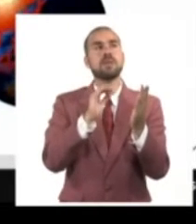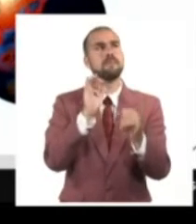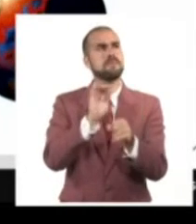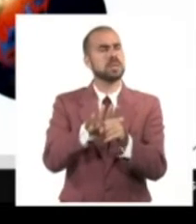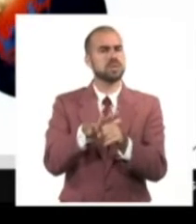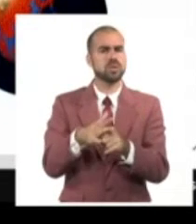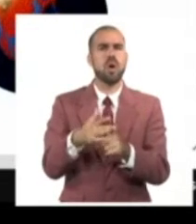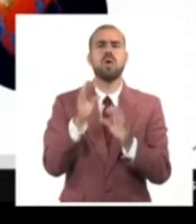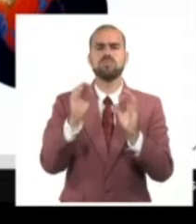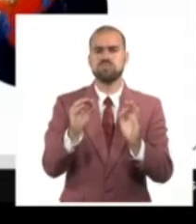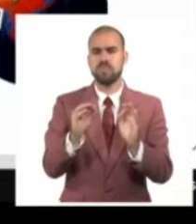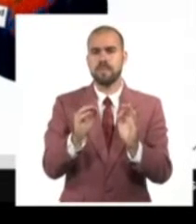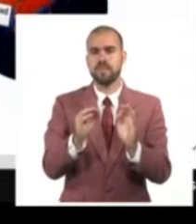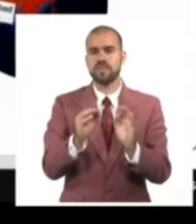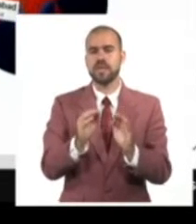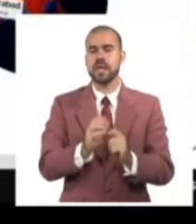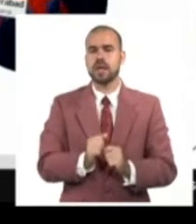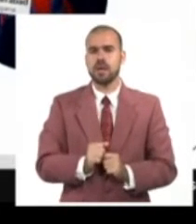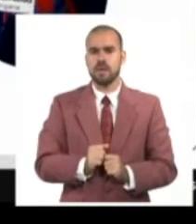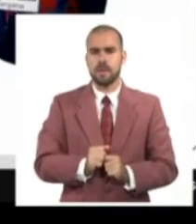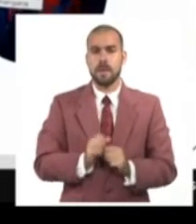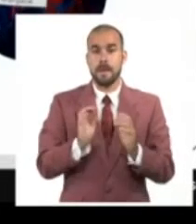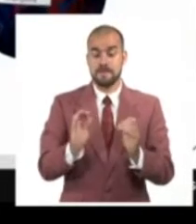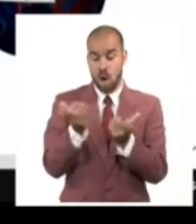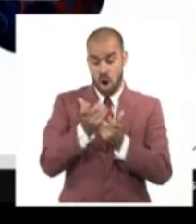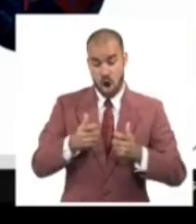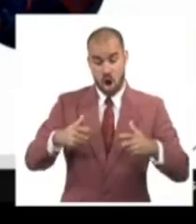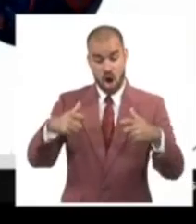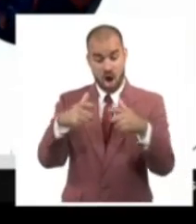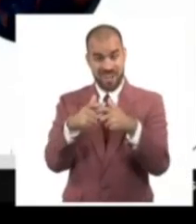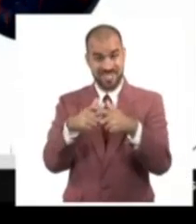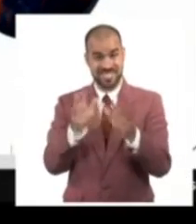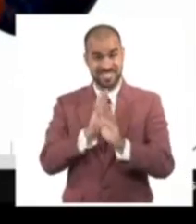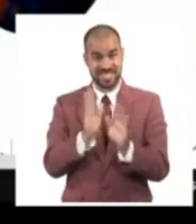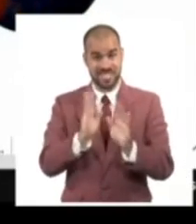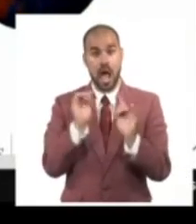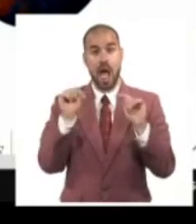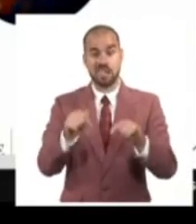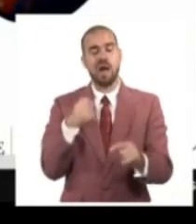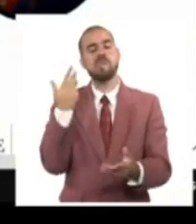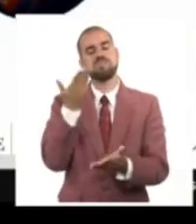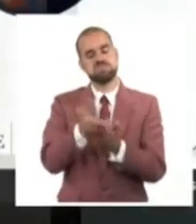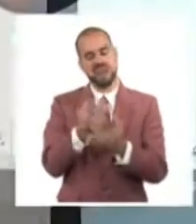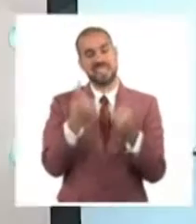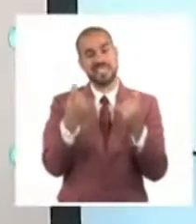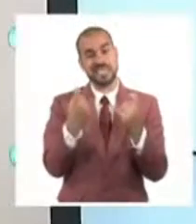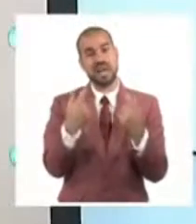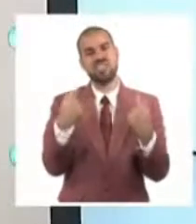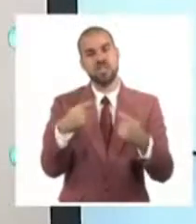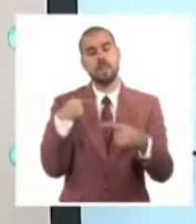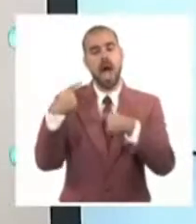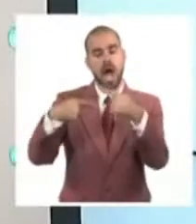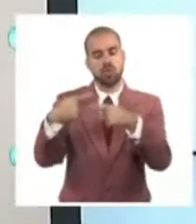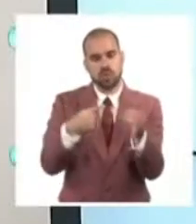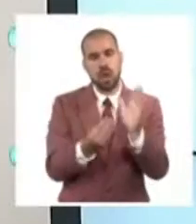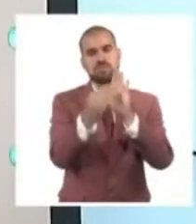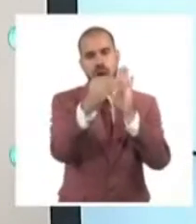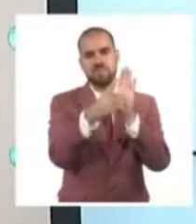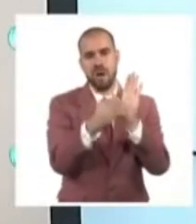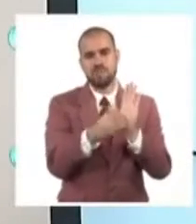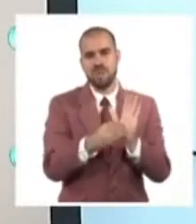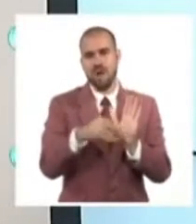de la organización, desde el mismo Congreso Constituyente, se demandó la necesidad de que estuviera actualizada, de que se convirtiera